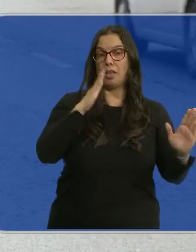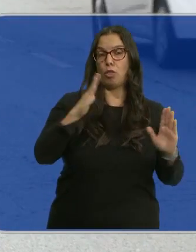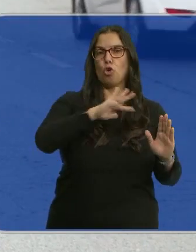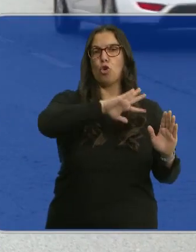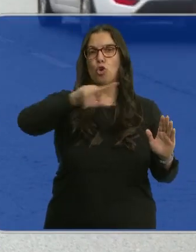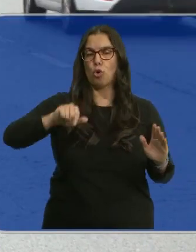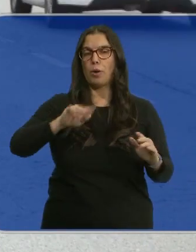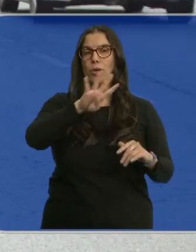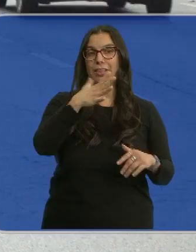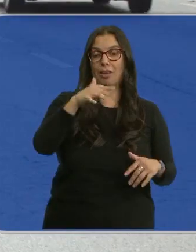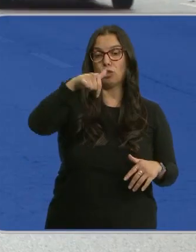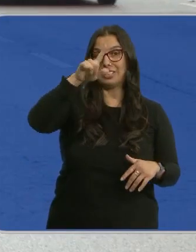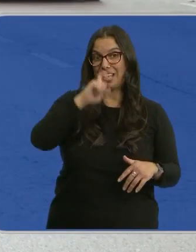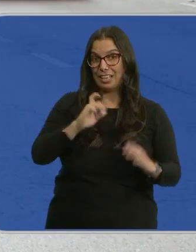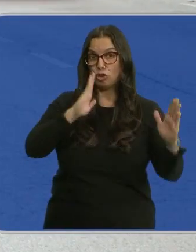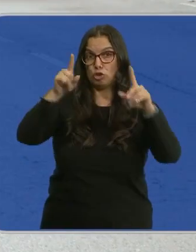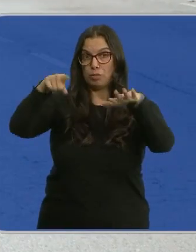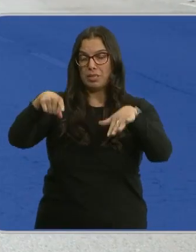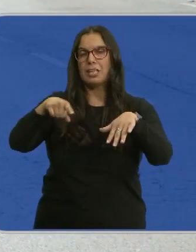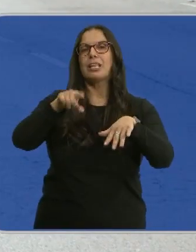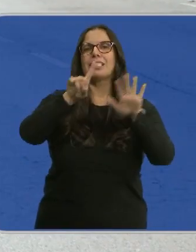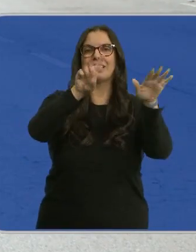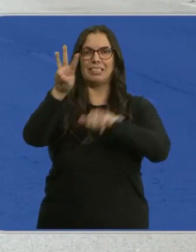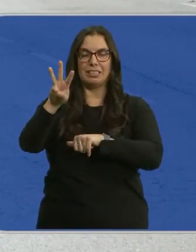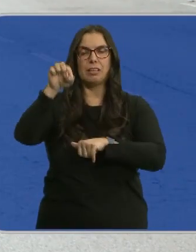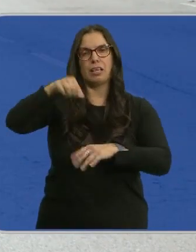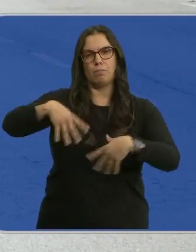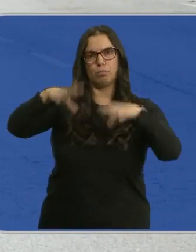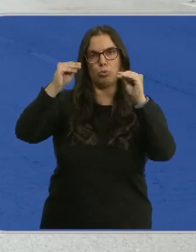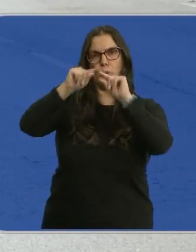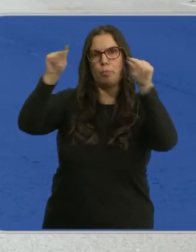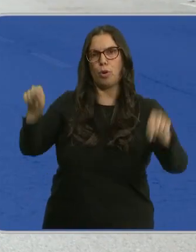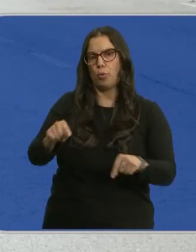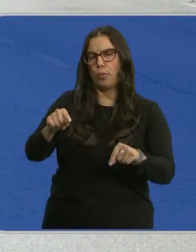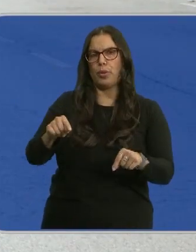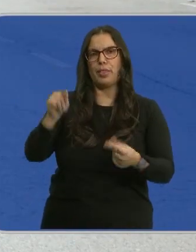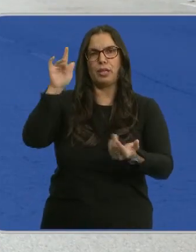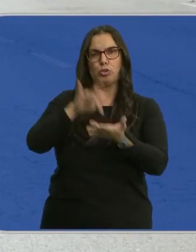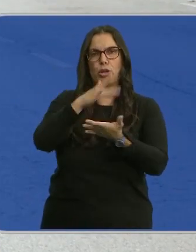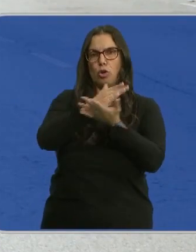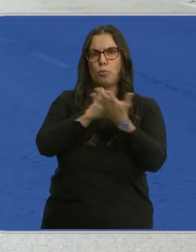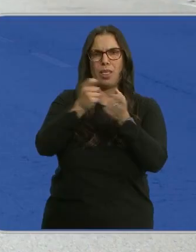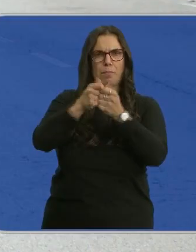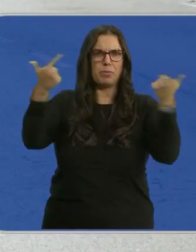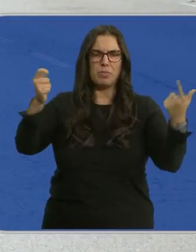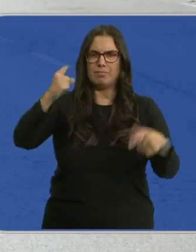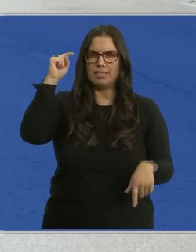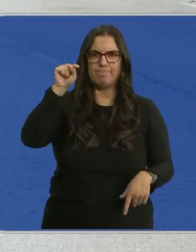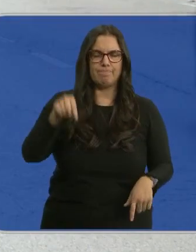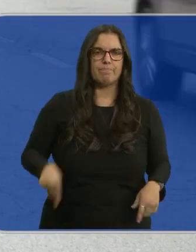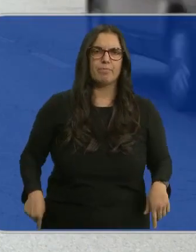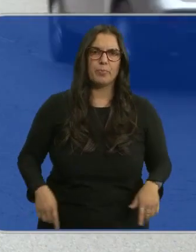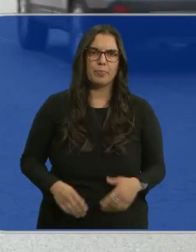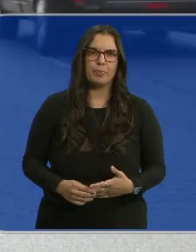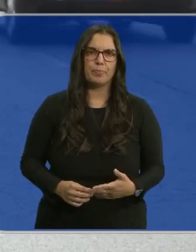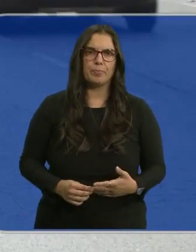sustrajeron 45, en esta ocasión han sido 63. Burgos es la provincia de la comunidad en la que más se incrementan estos robos.